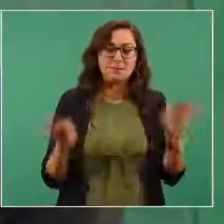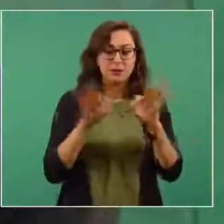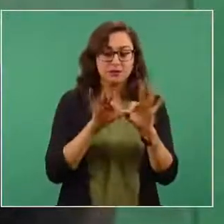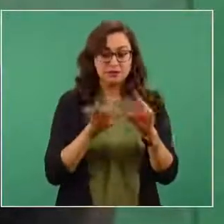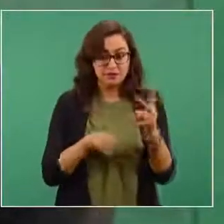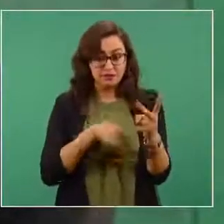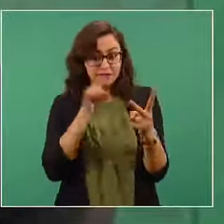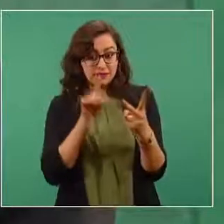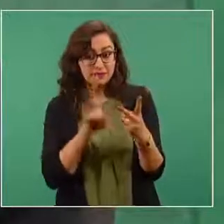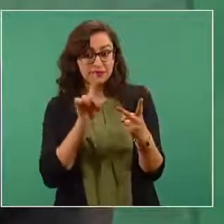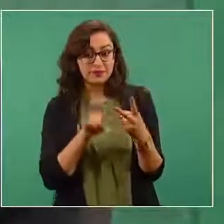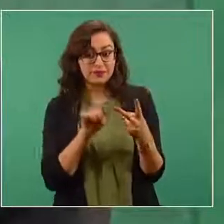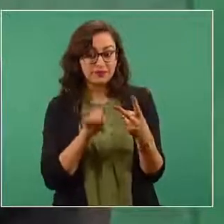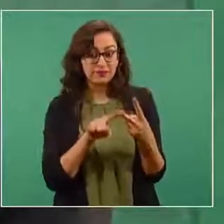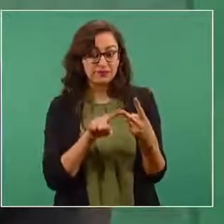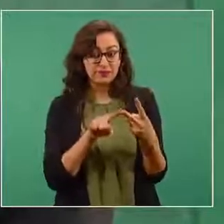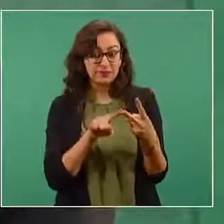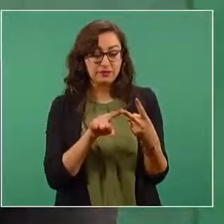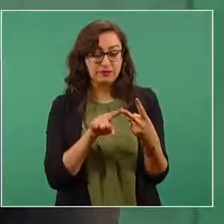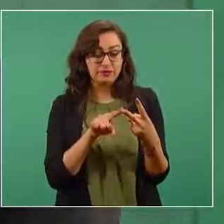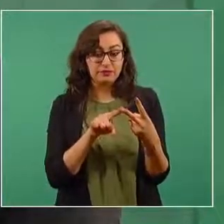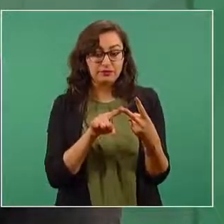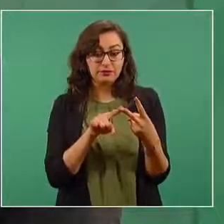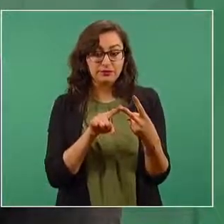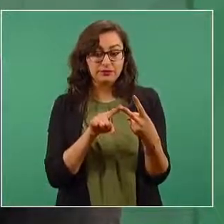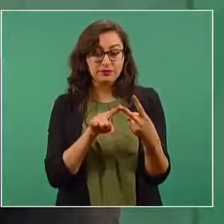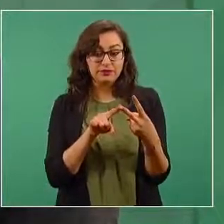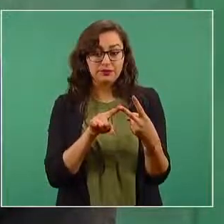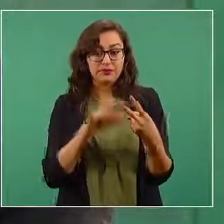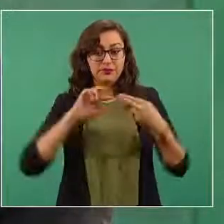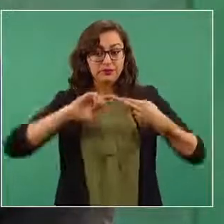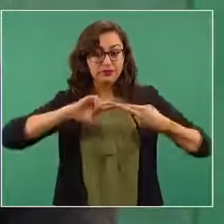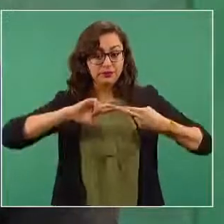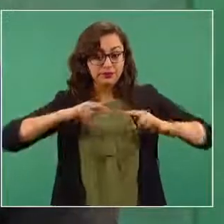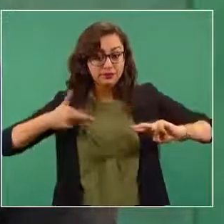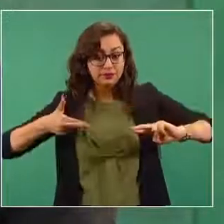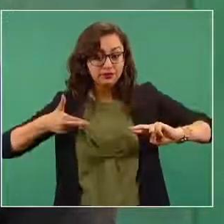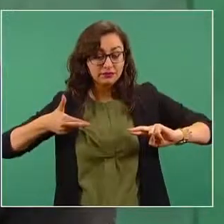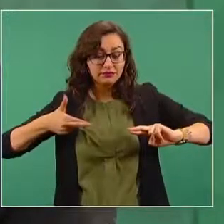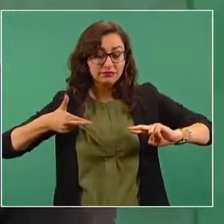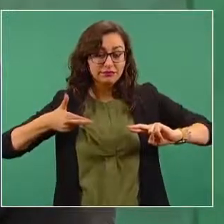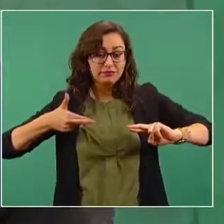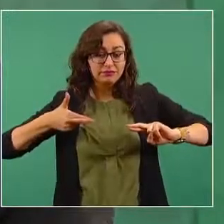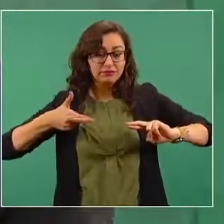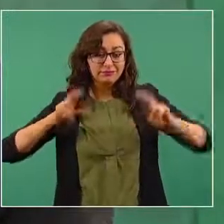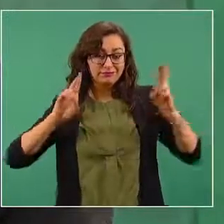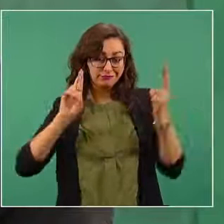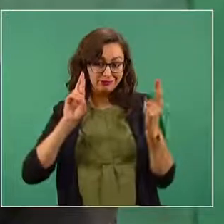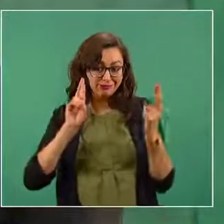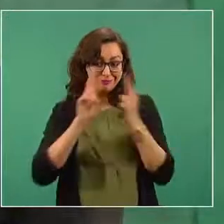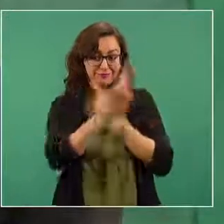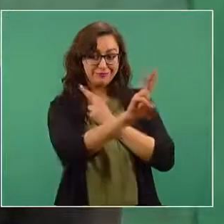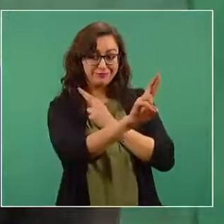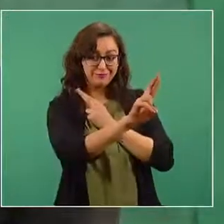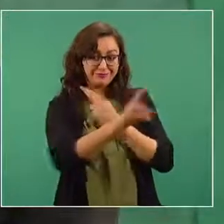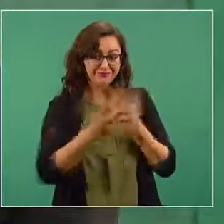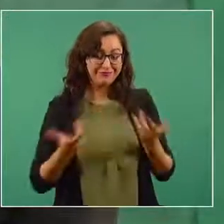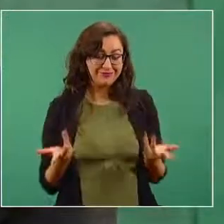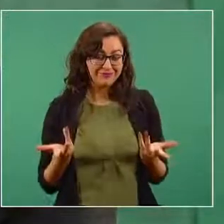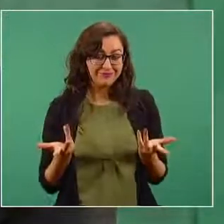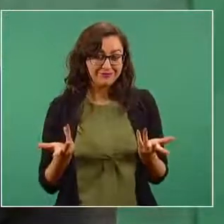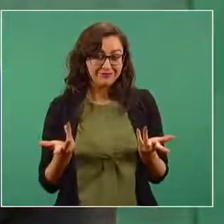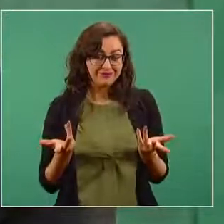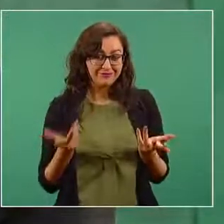segundo, es una relación de respeto a las soberanías